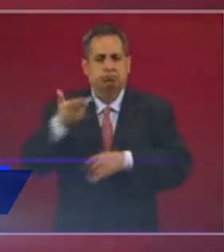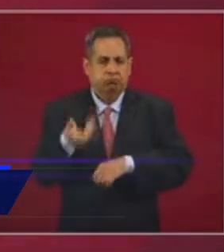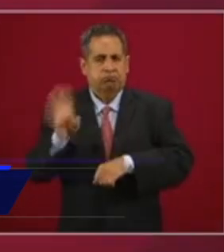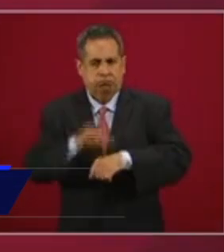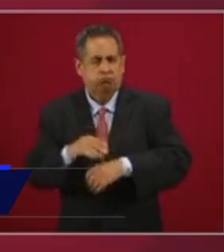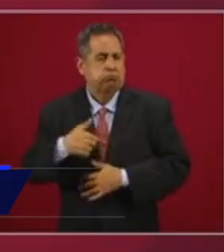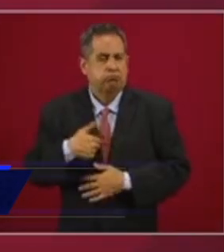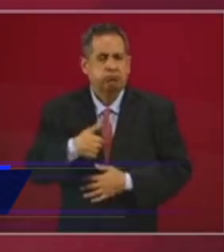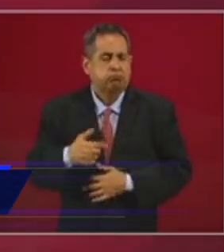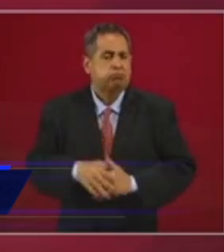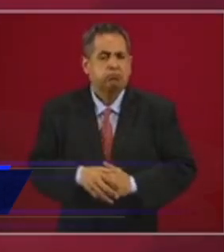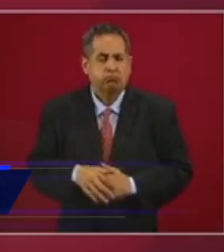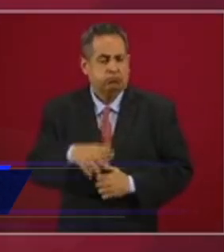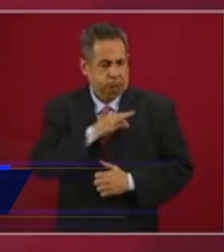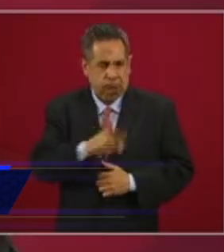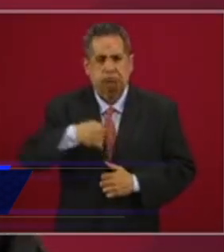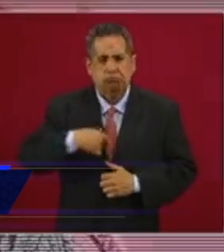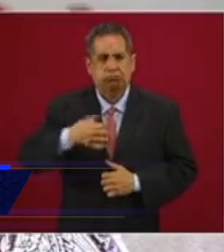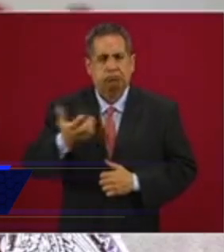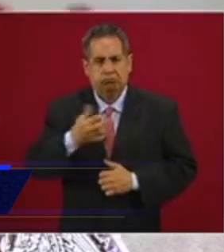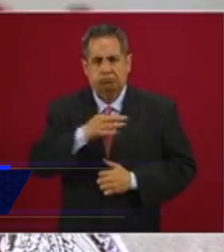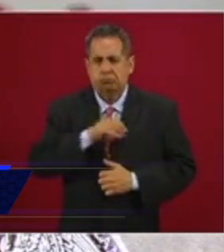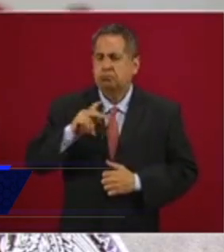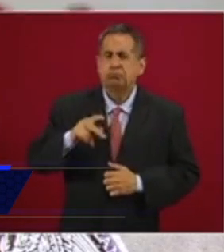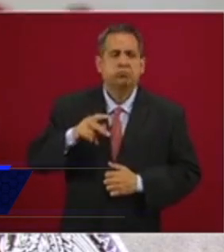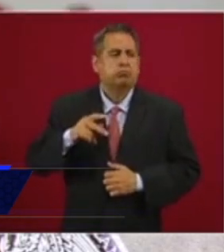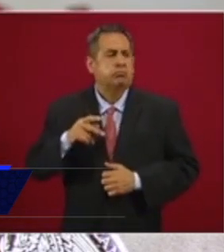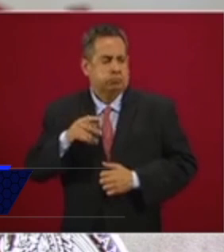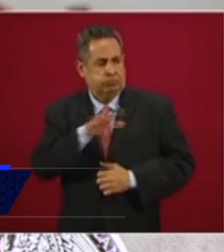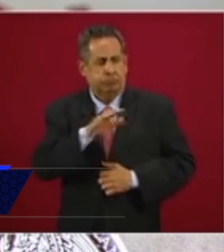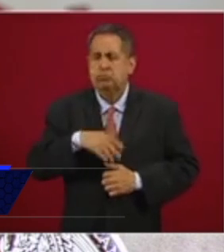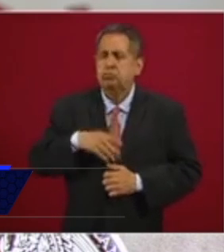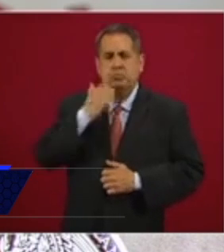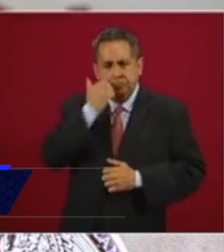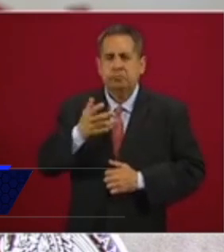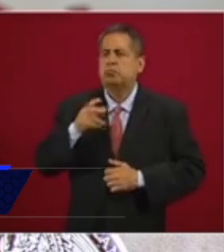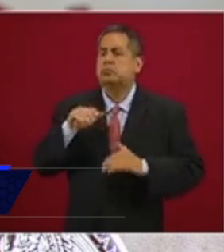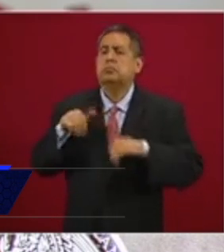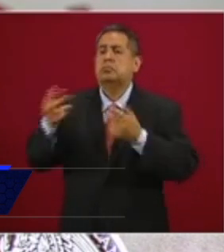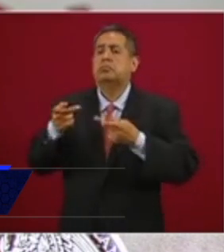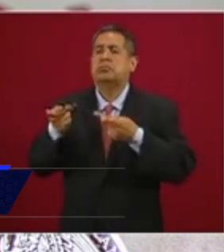esa facultad que me da la ley, y